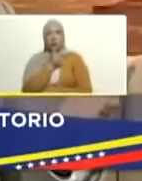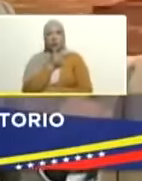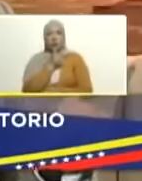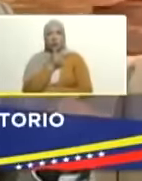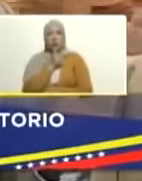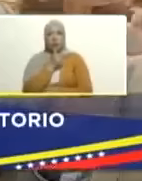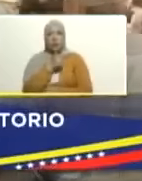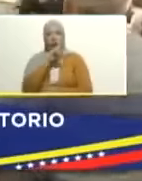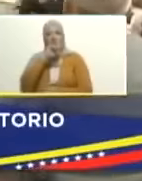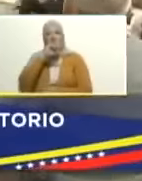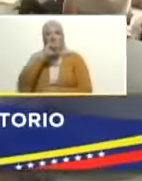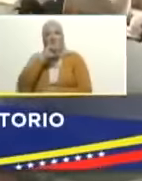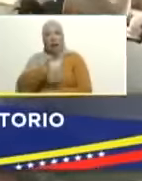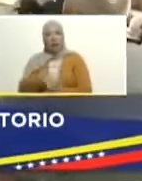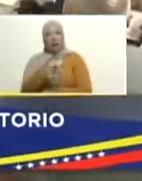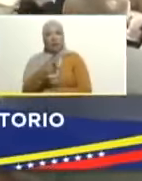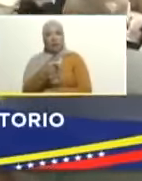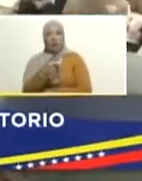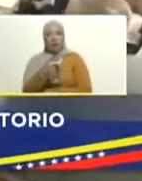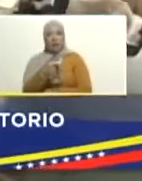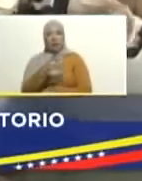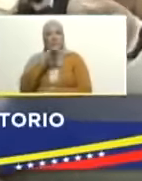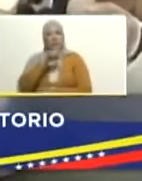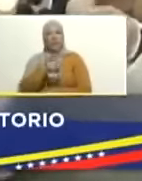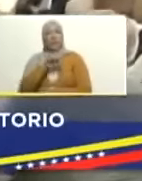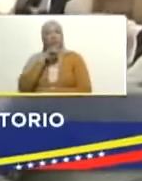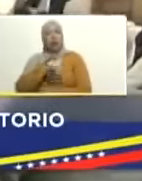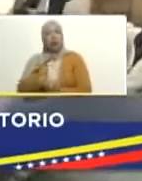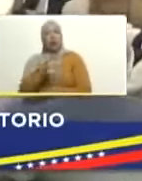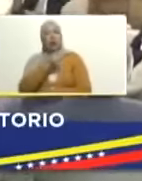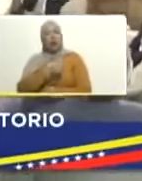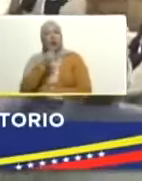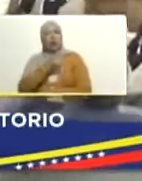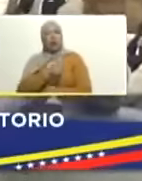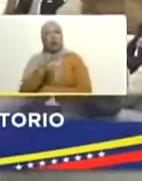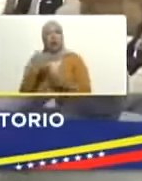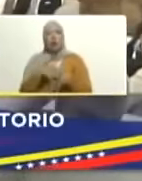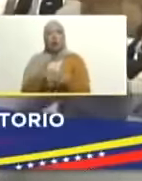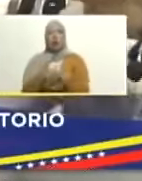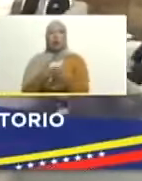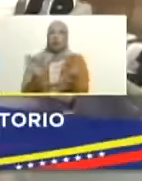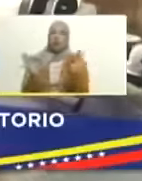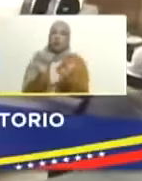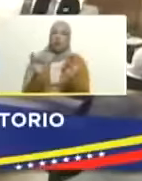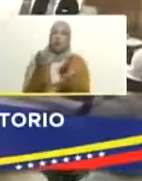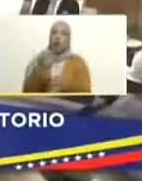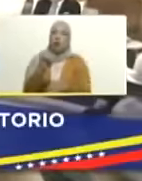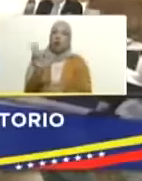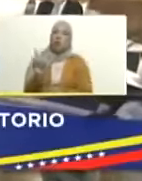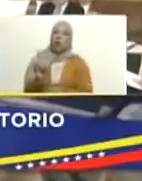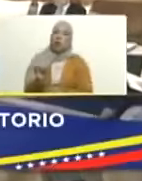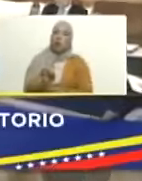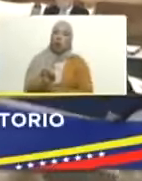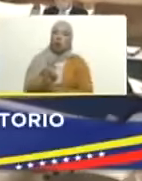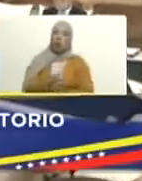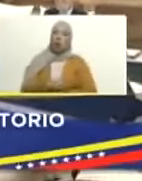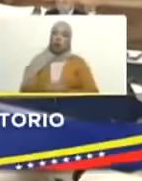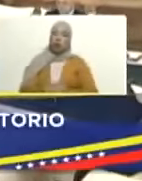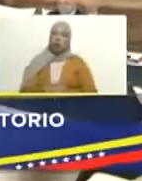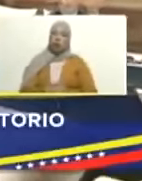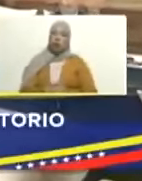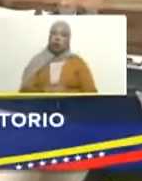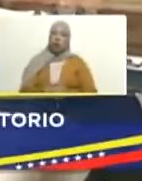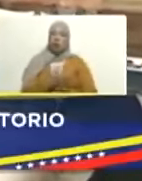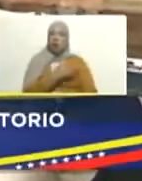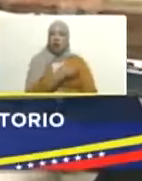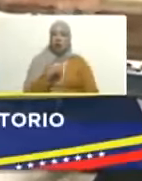ese odio, esa intolerancia, esa intemperancia no existe en Venezuela. La